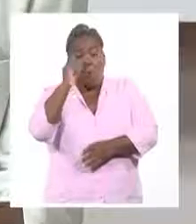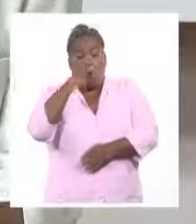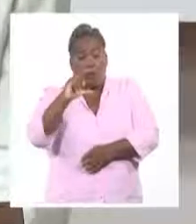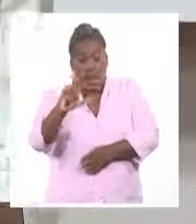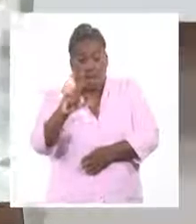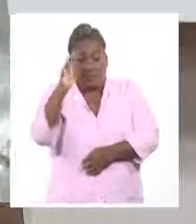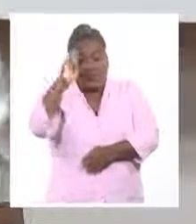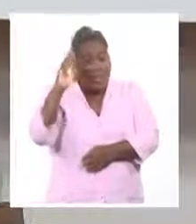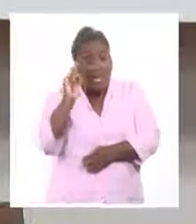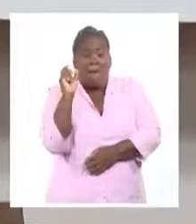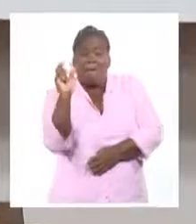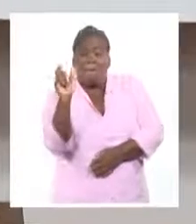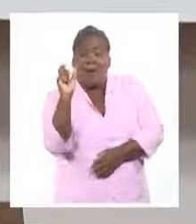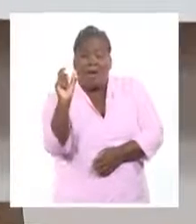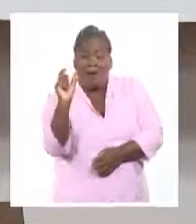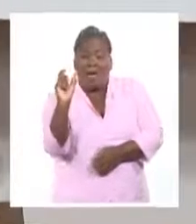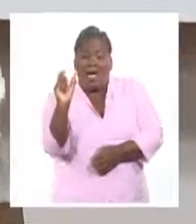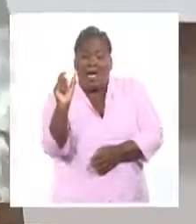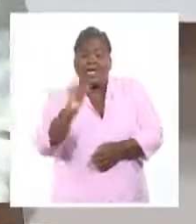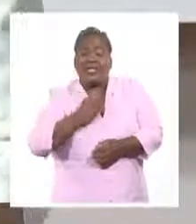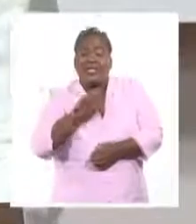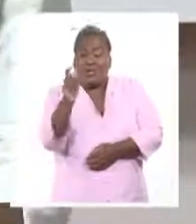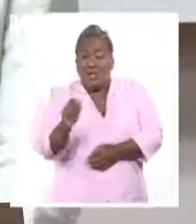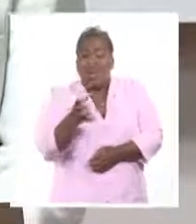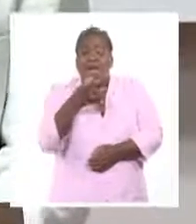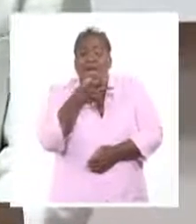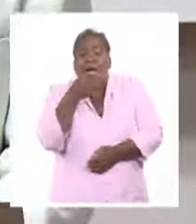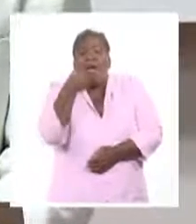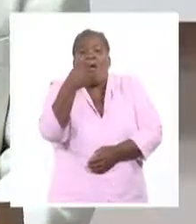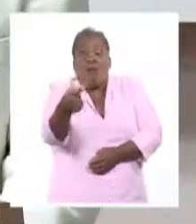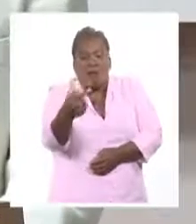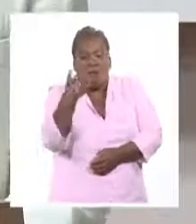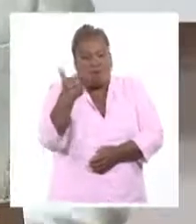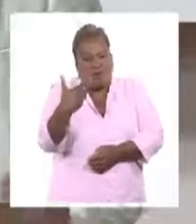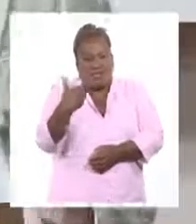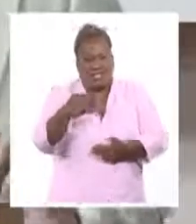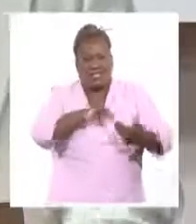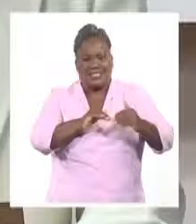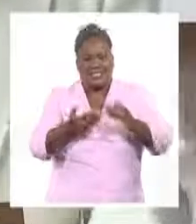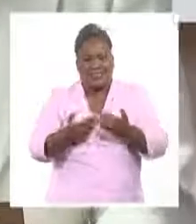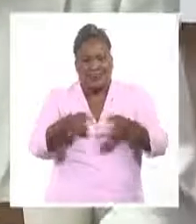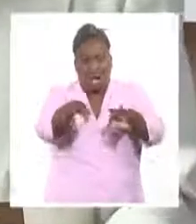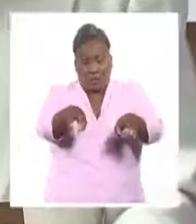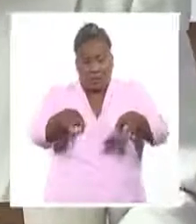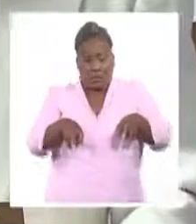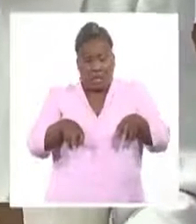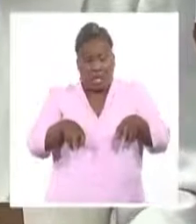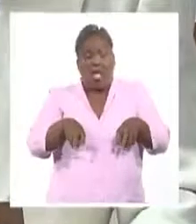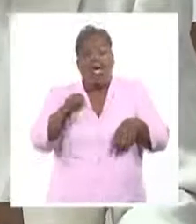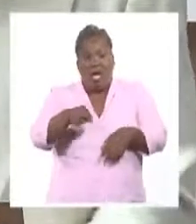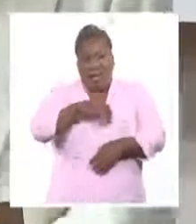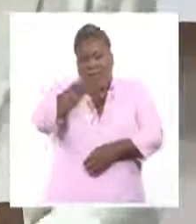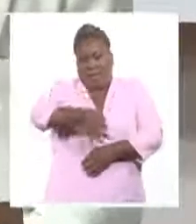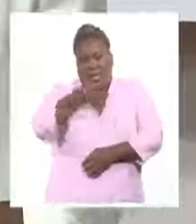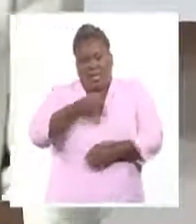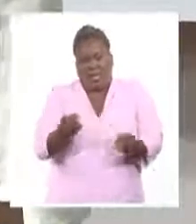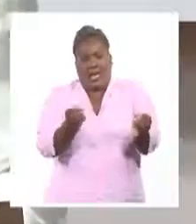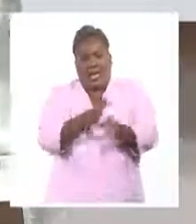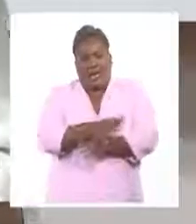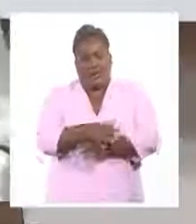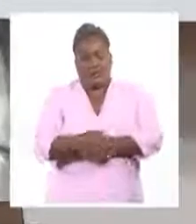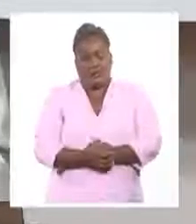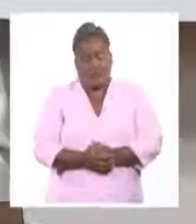palabras a los intelectuales. Por eso fue tan importante que los debates en plenaria apuntaran en esa dirección. Cuesta hablarles